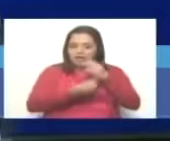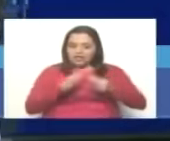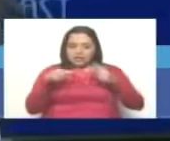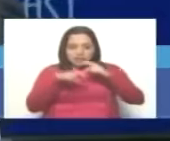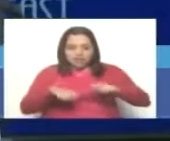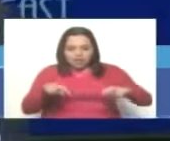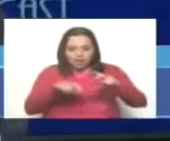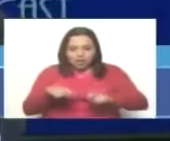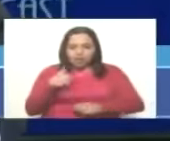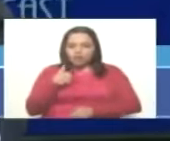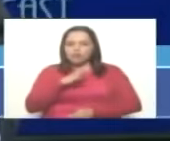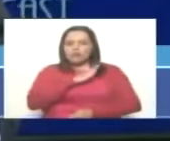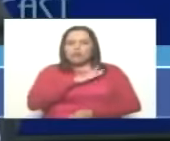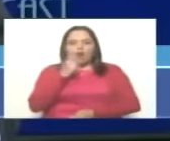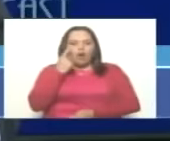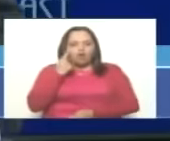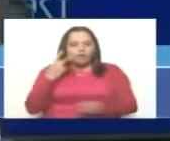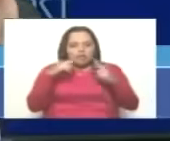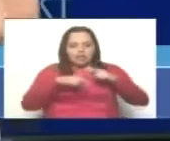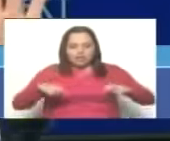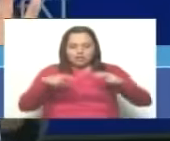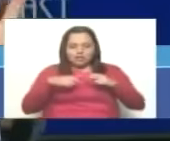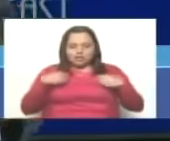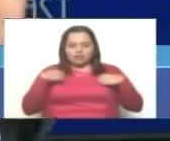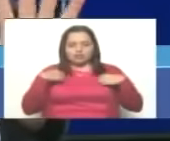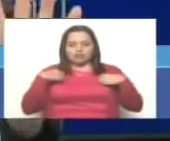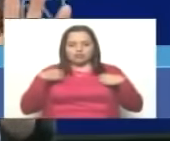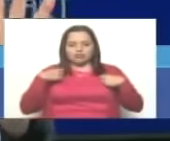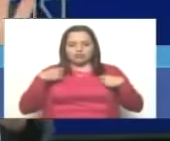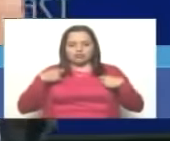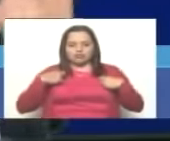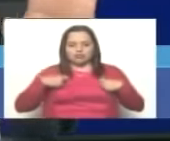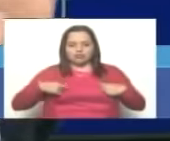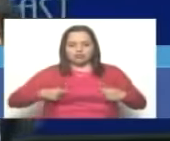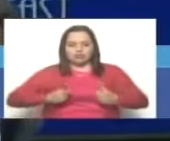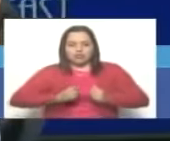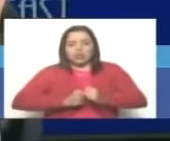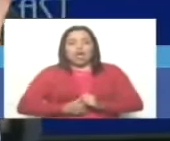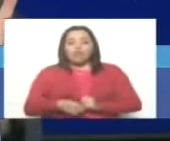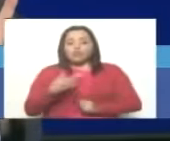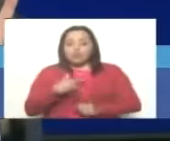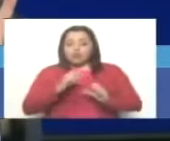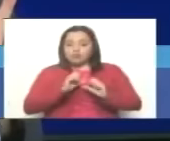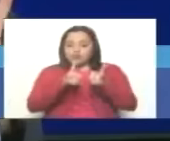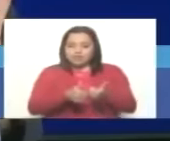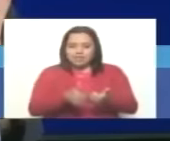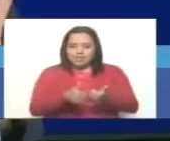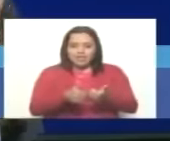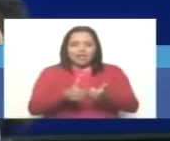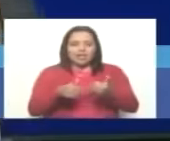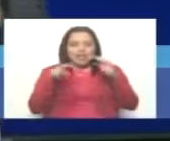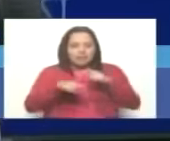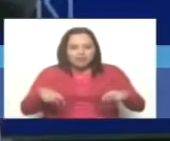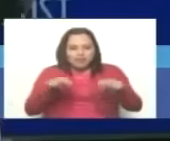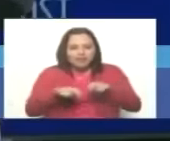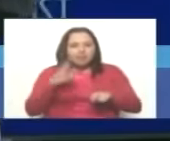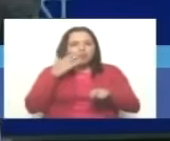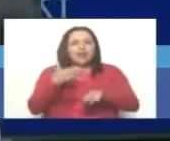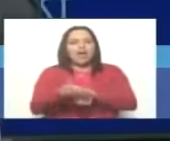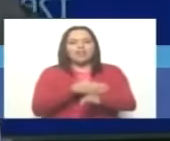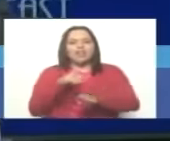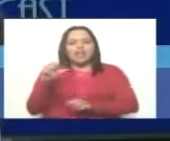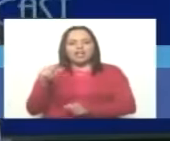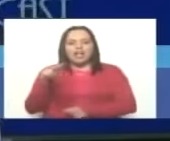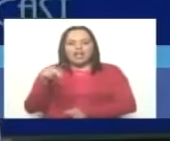hacer mis investigaciones. Claro. Tomé como referencia algunos casos. El más reciente, el de Carlos Lanz. Practiqué el mismo plan.